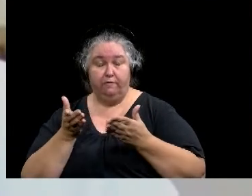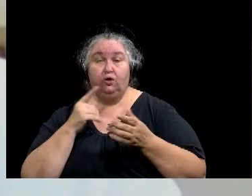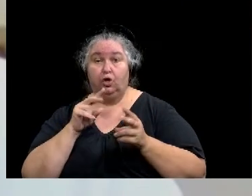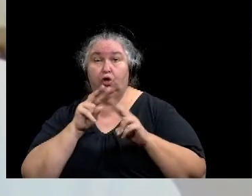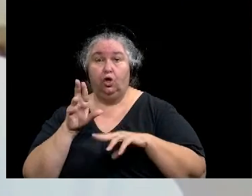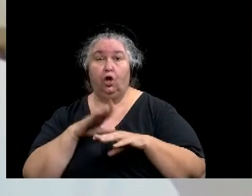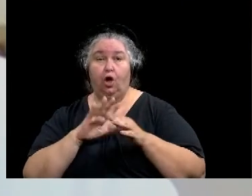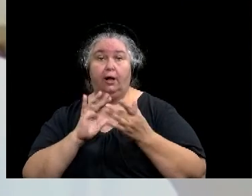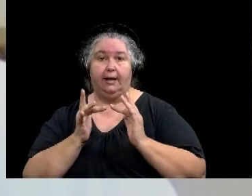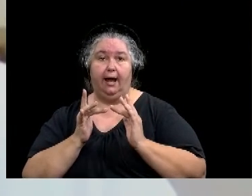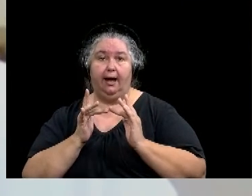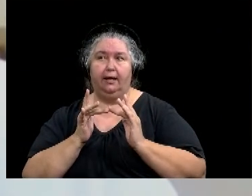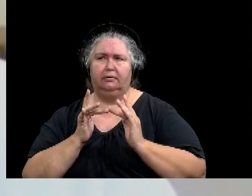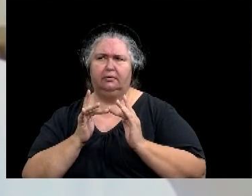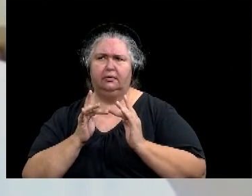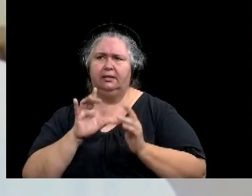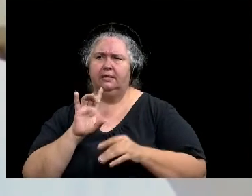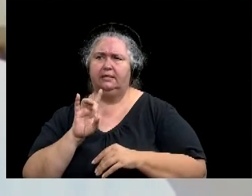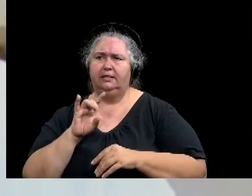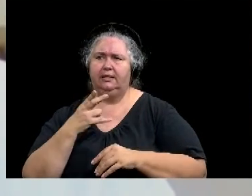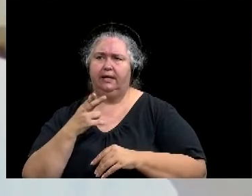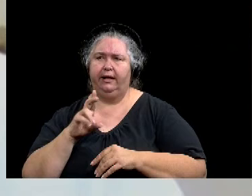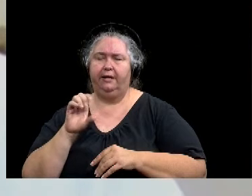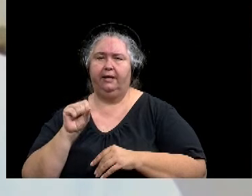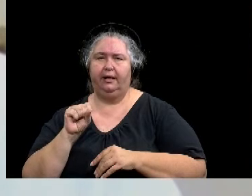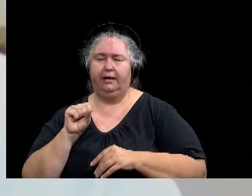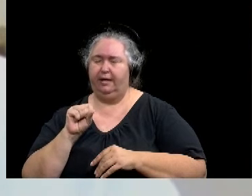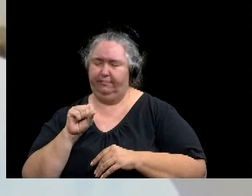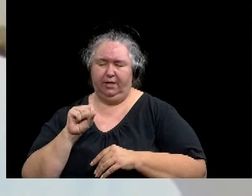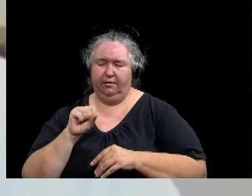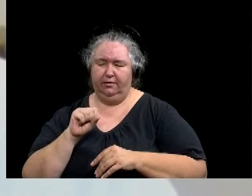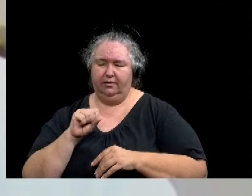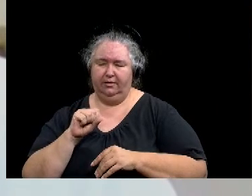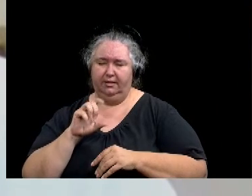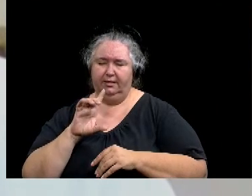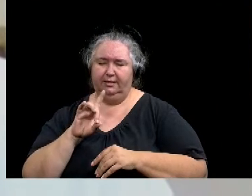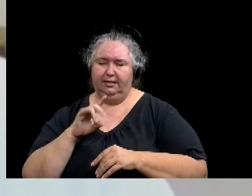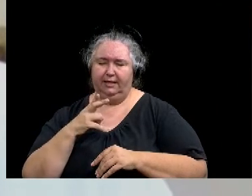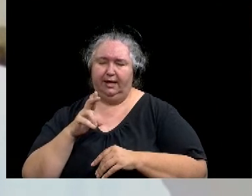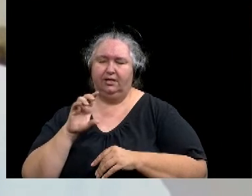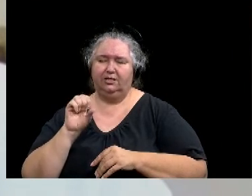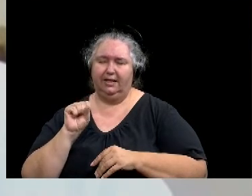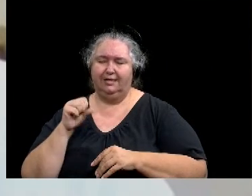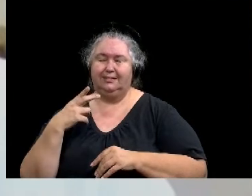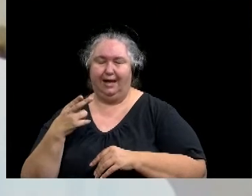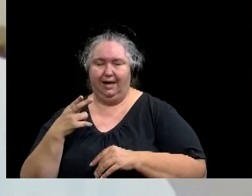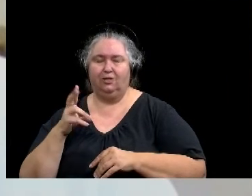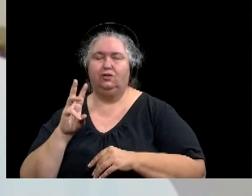línea en el sitio de website el sitio web